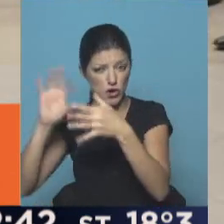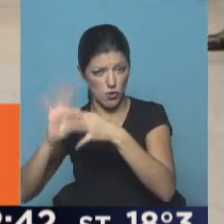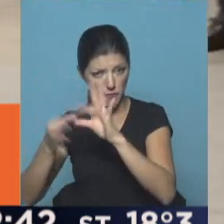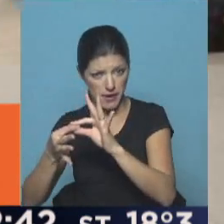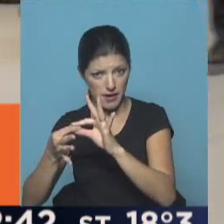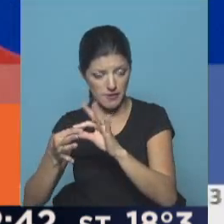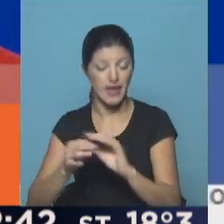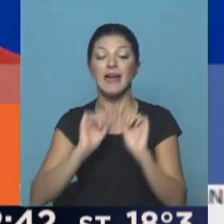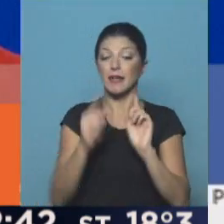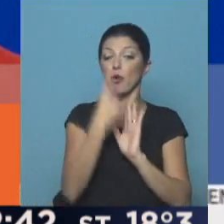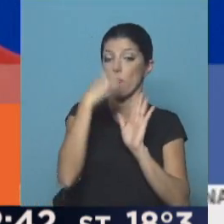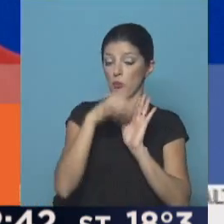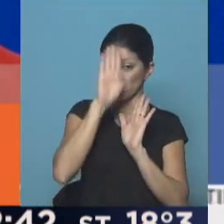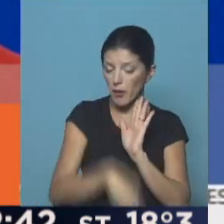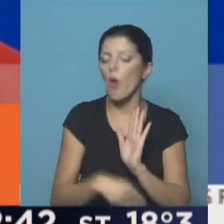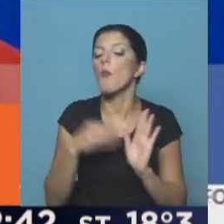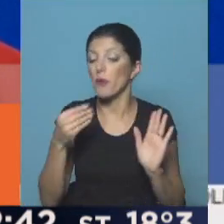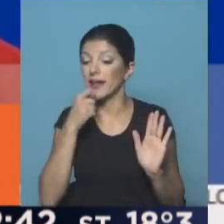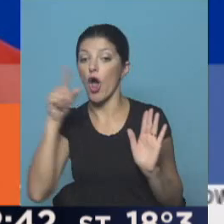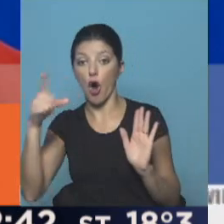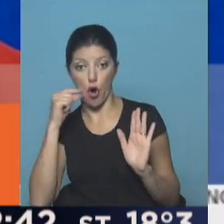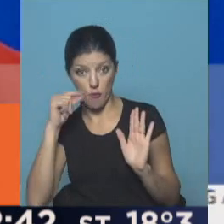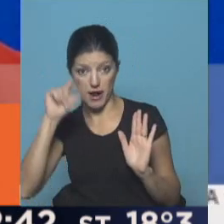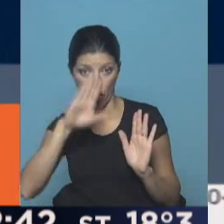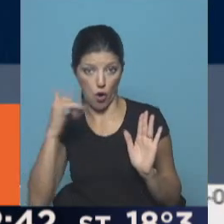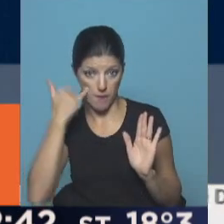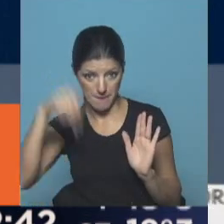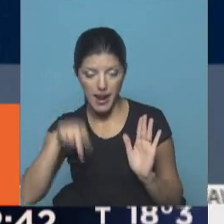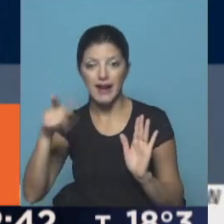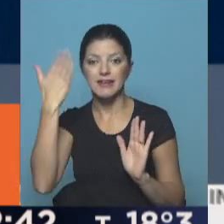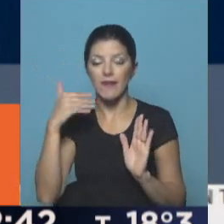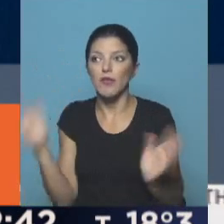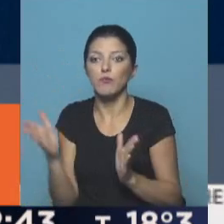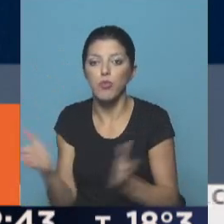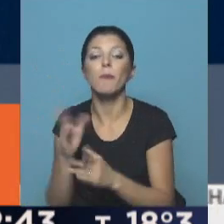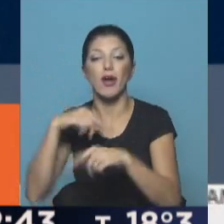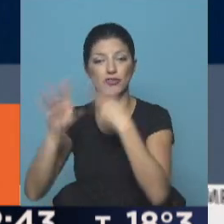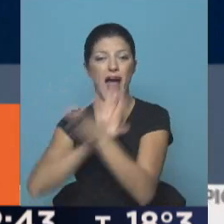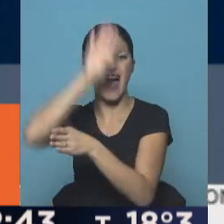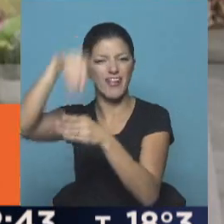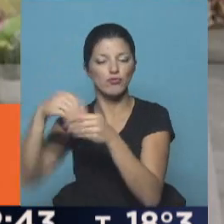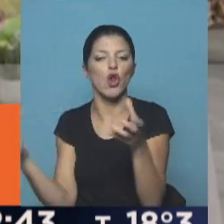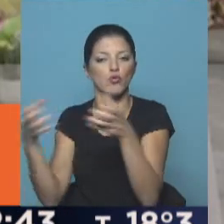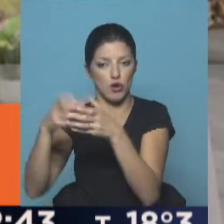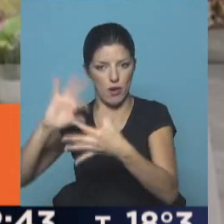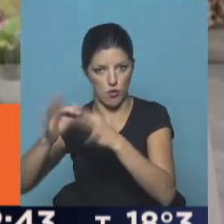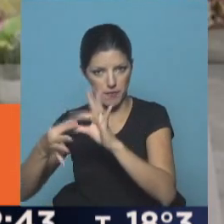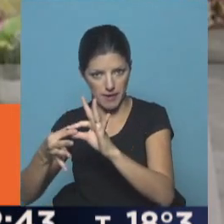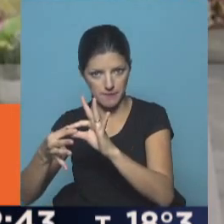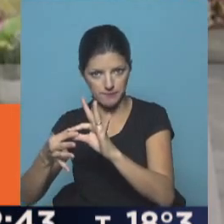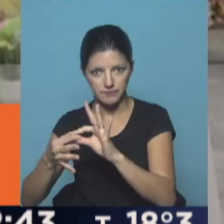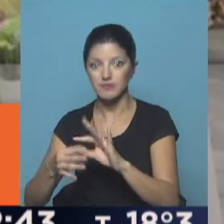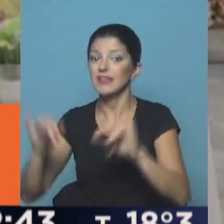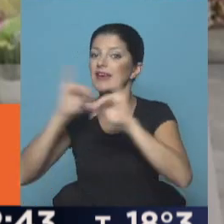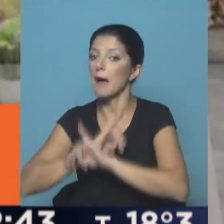también, porque Jeremy Corbyn, que había hecho campaña a favor de la permanencia en la Unión Europea, pero, y hay que reconocerlo, una campaña